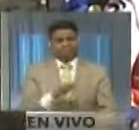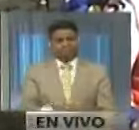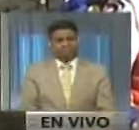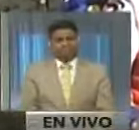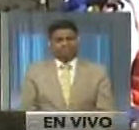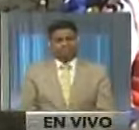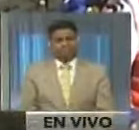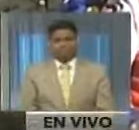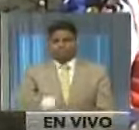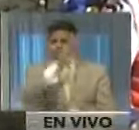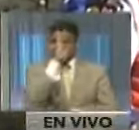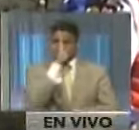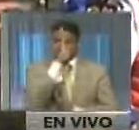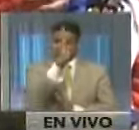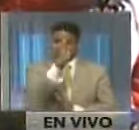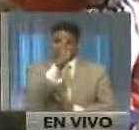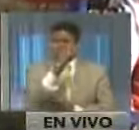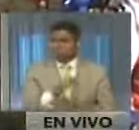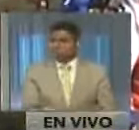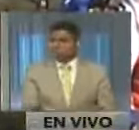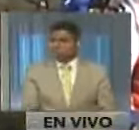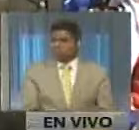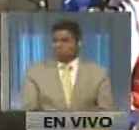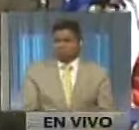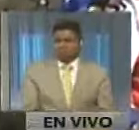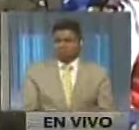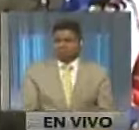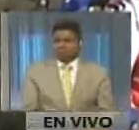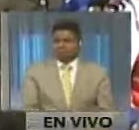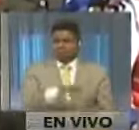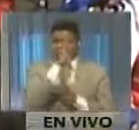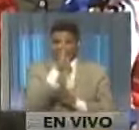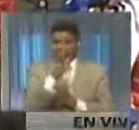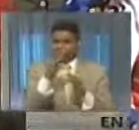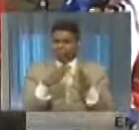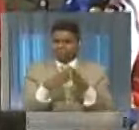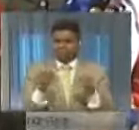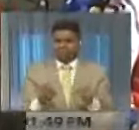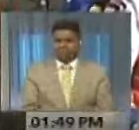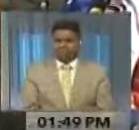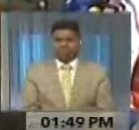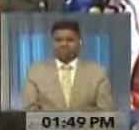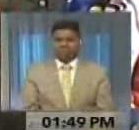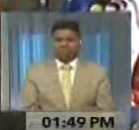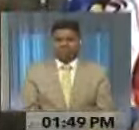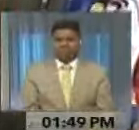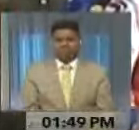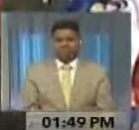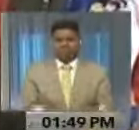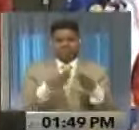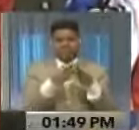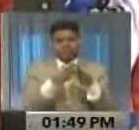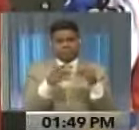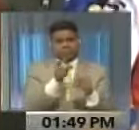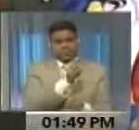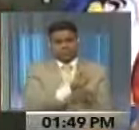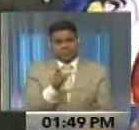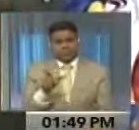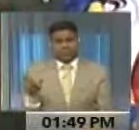un reto que es el reto de todos y de todas.